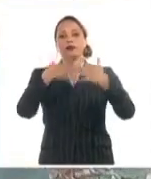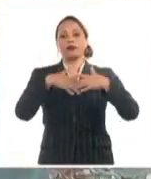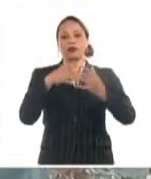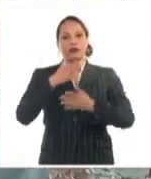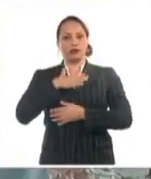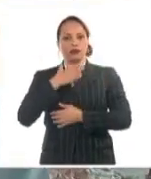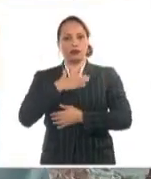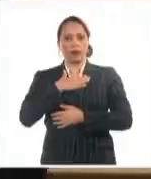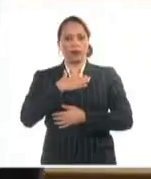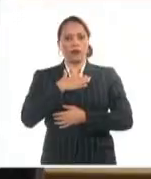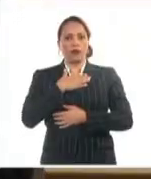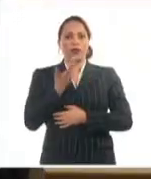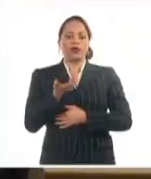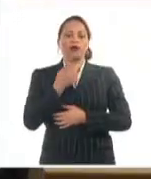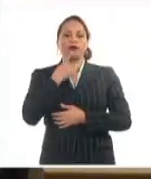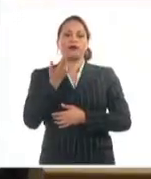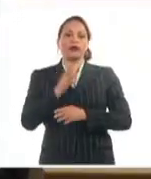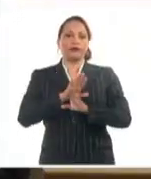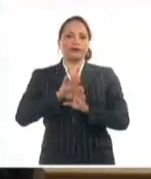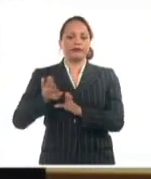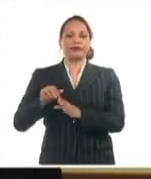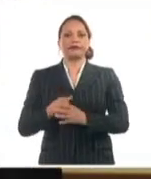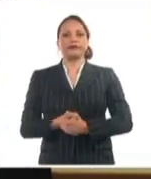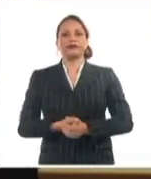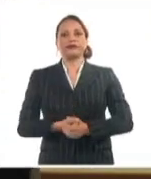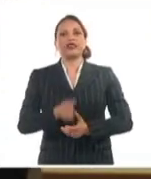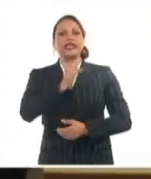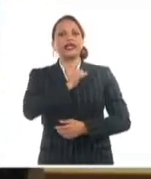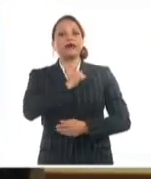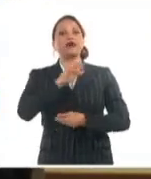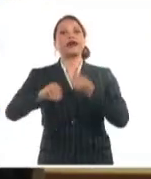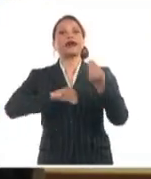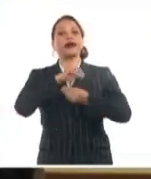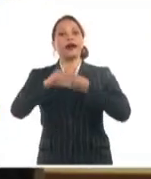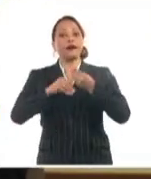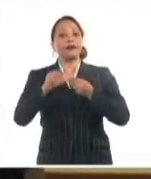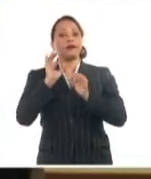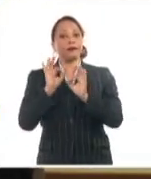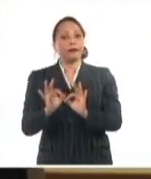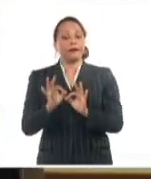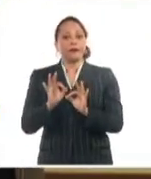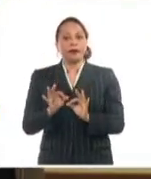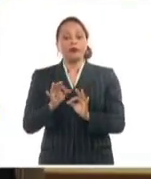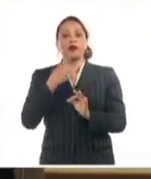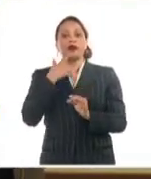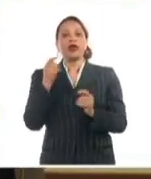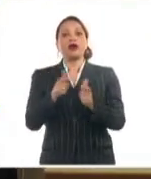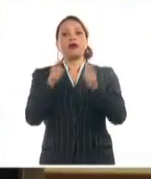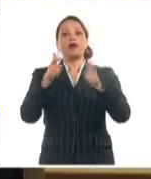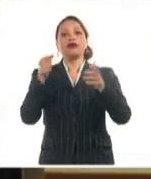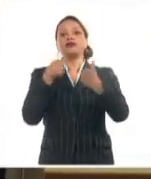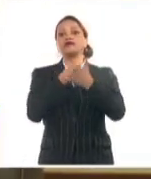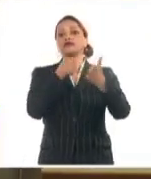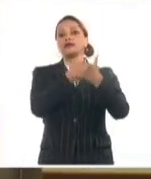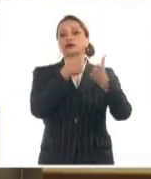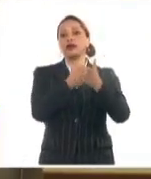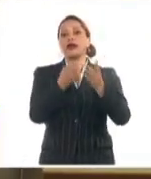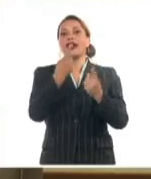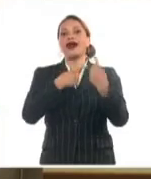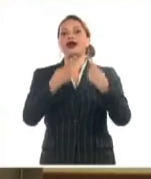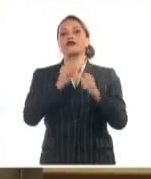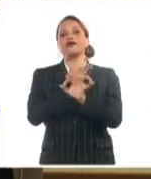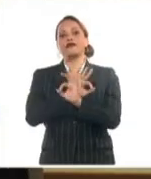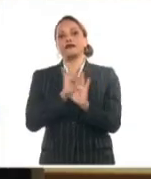dado con una evaluación. La aspiración también es que ese cambio de subordinación incentive e impulse una gestión más eficiente y